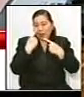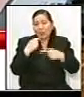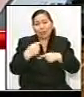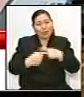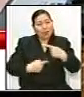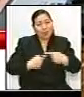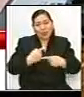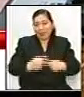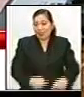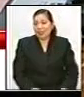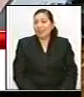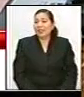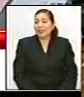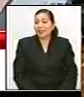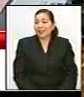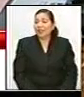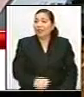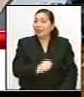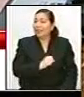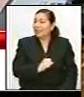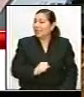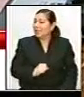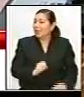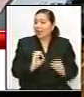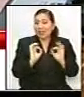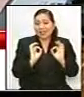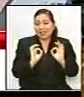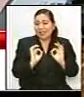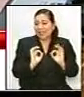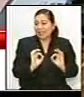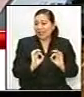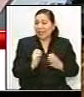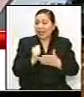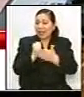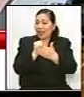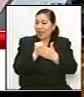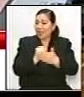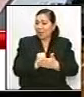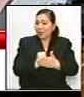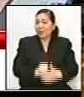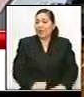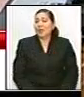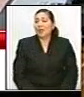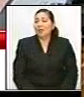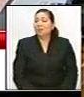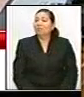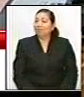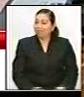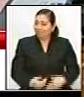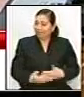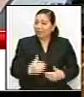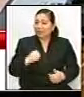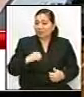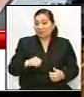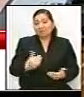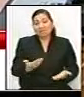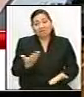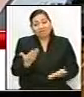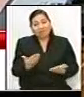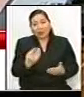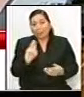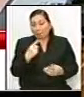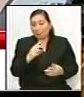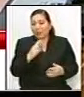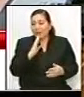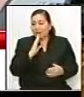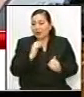yo creo que el Señor siempre, siempre nos ayudará. Y vamos con este alcalde, tal vez vamos a lograr, yo